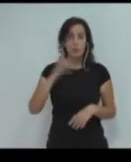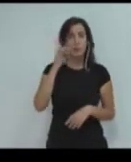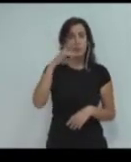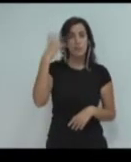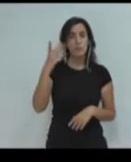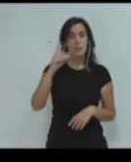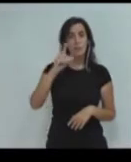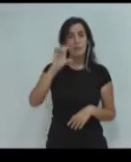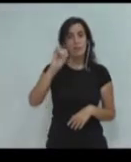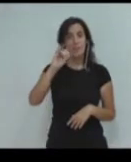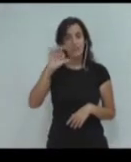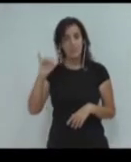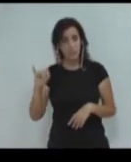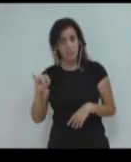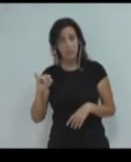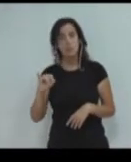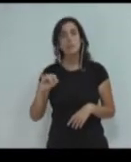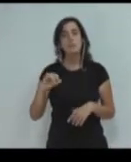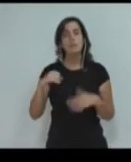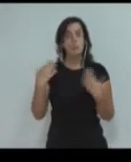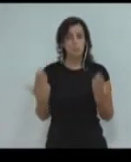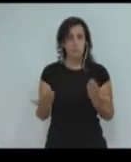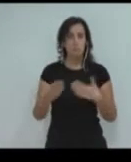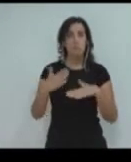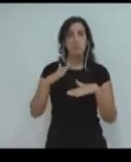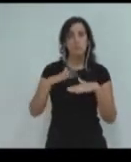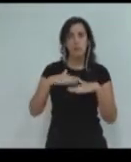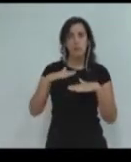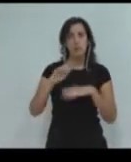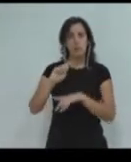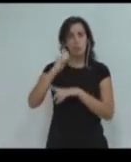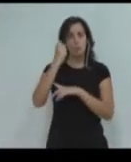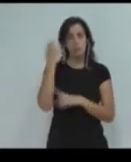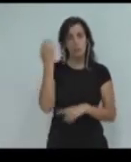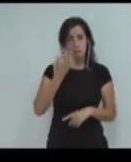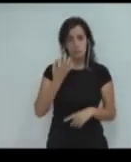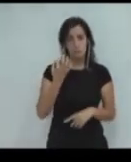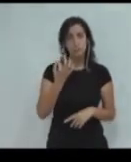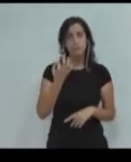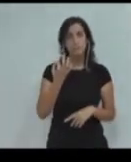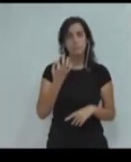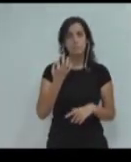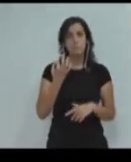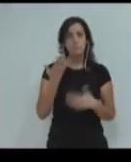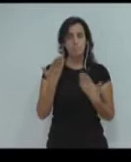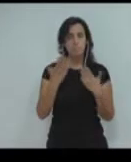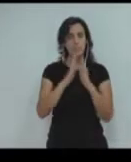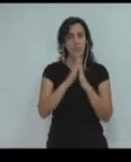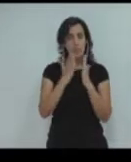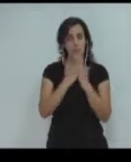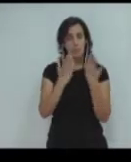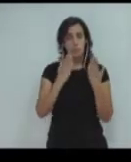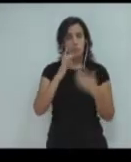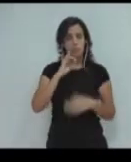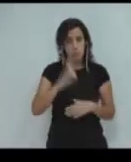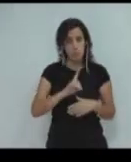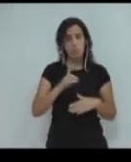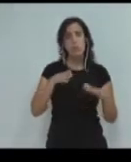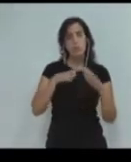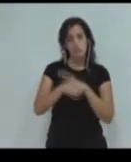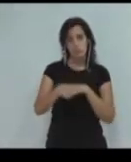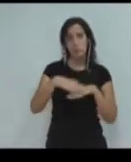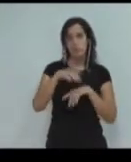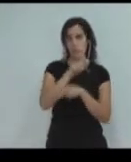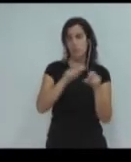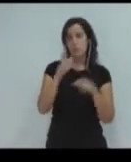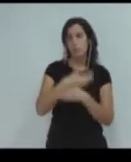¿no?, me parece que es la organización DAISY, para realmente llegar a conseguir libros electrónicos accesibles para personas